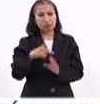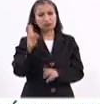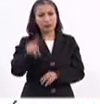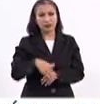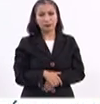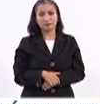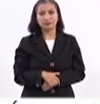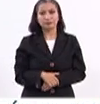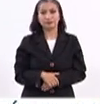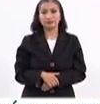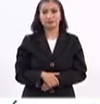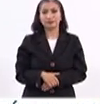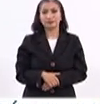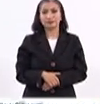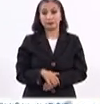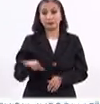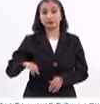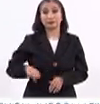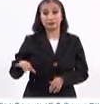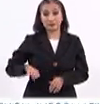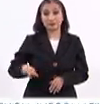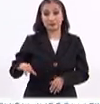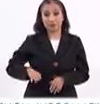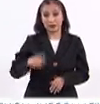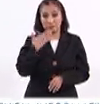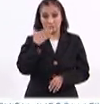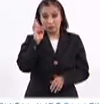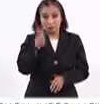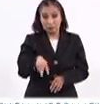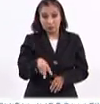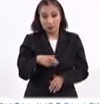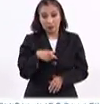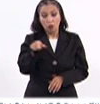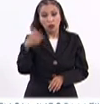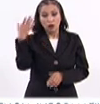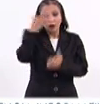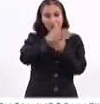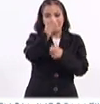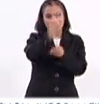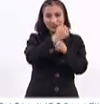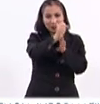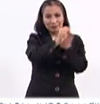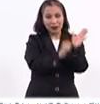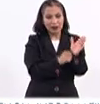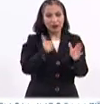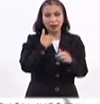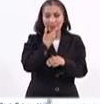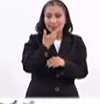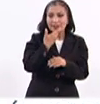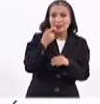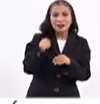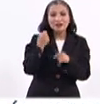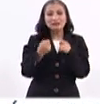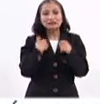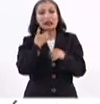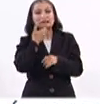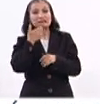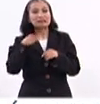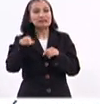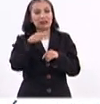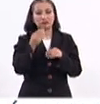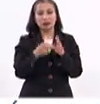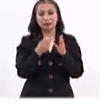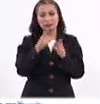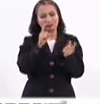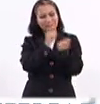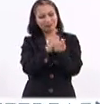común. Es Qué bueno, interesante, es una muy buena noticia. ¿No? Sí, porque incluso cuando llegan en primer semestre se están adaptando y muchas